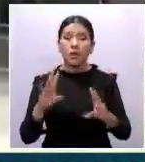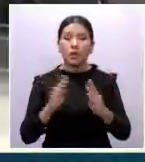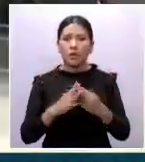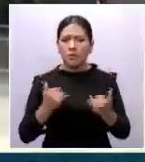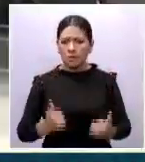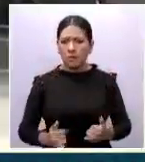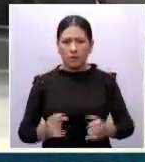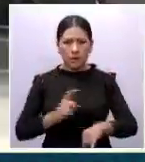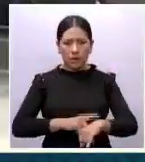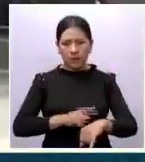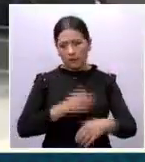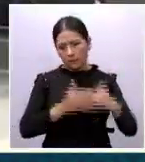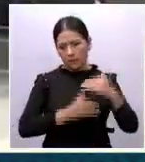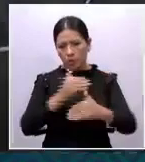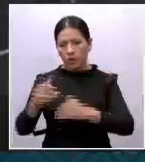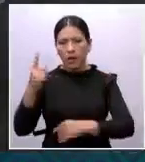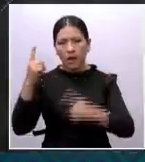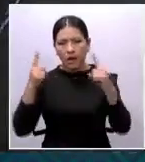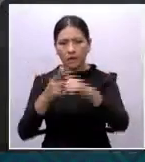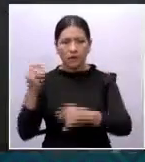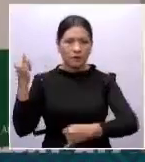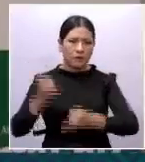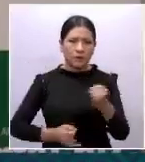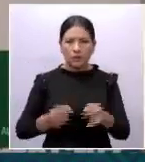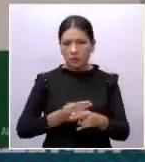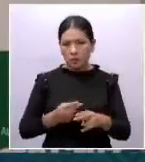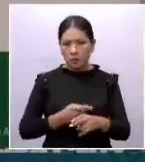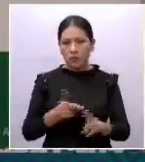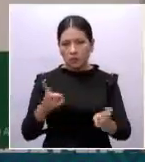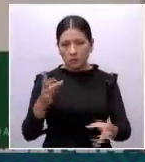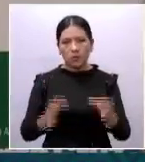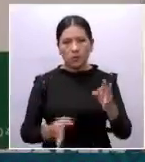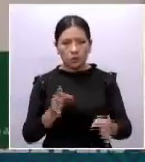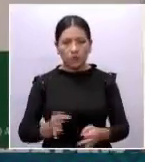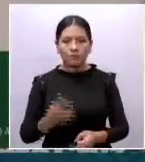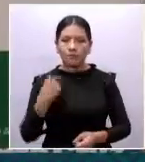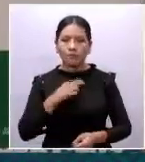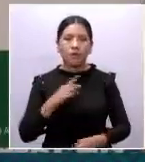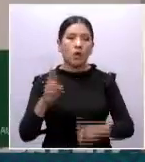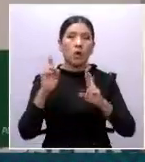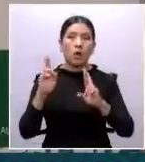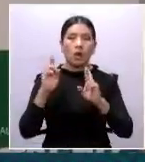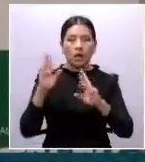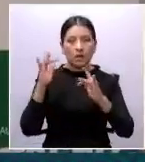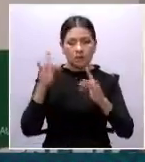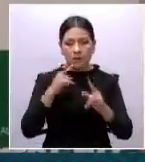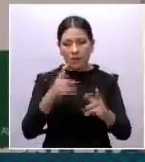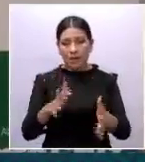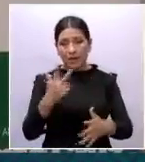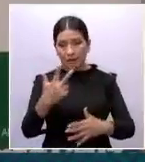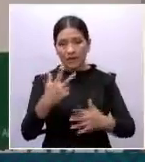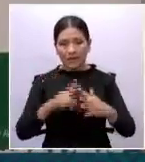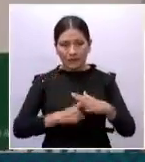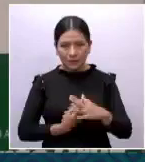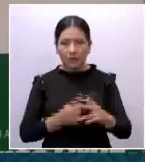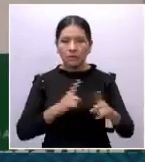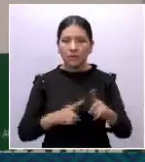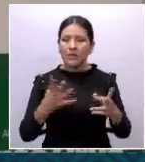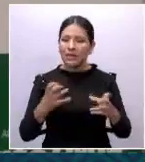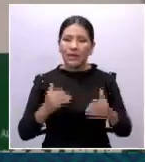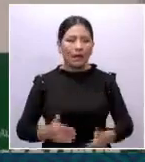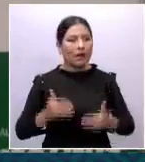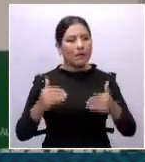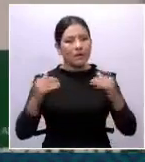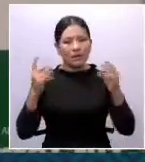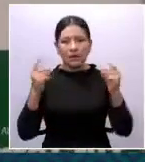proceso final, la etapa final del juicio, y esperamos que el mismo pueda avanzar a la brevedad posible